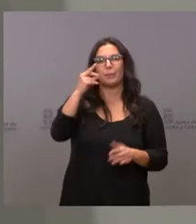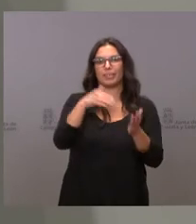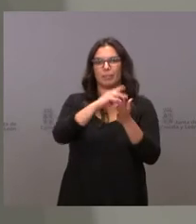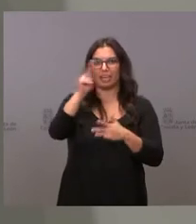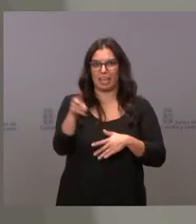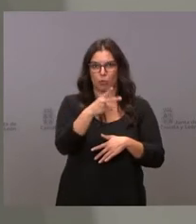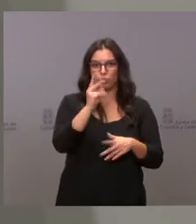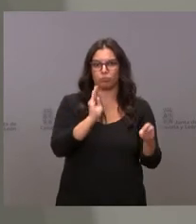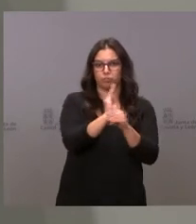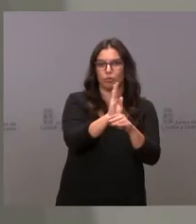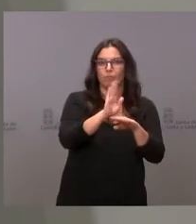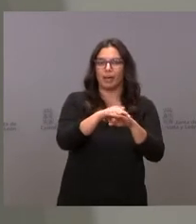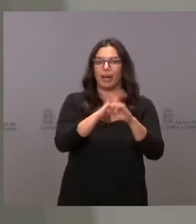cultural